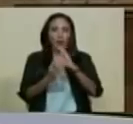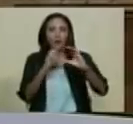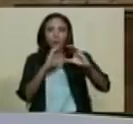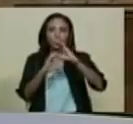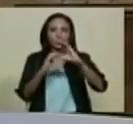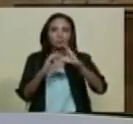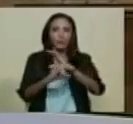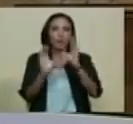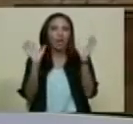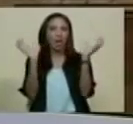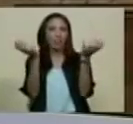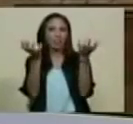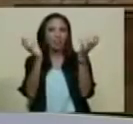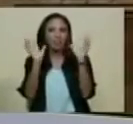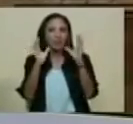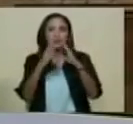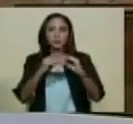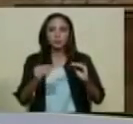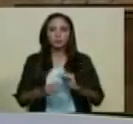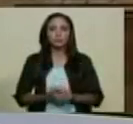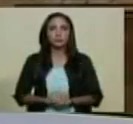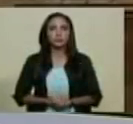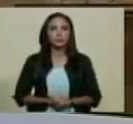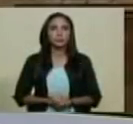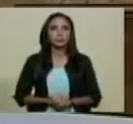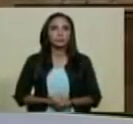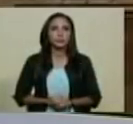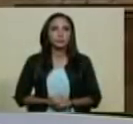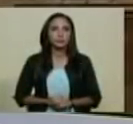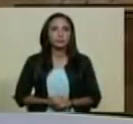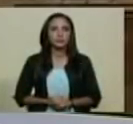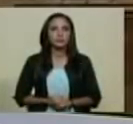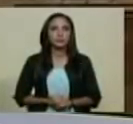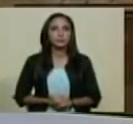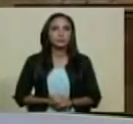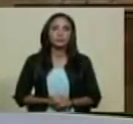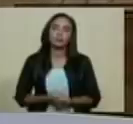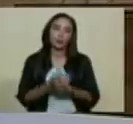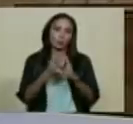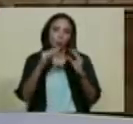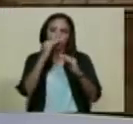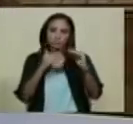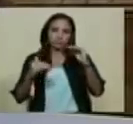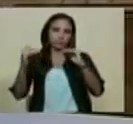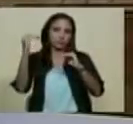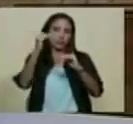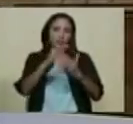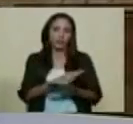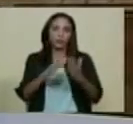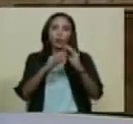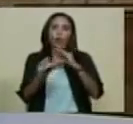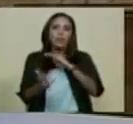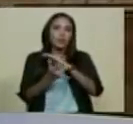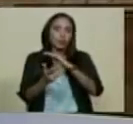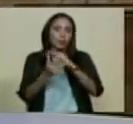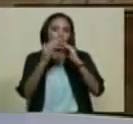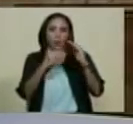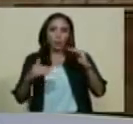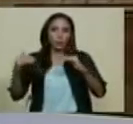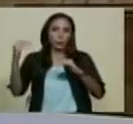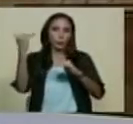telecomunicaciones, todo lo que tiene que ver con el desarrollo al más alto nivel de la tecnología, de